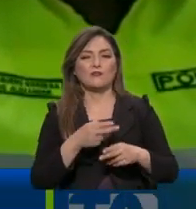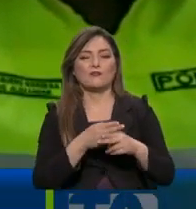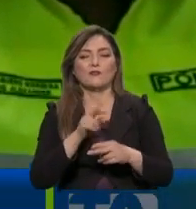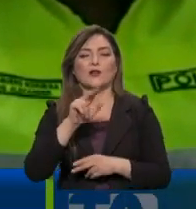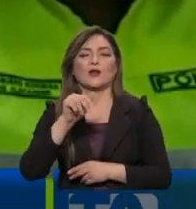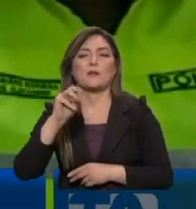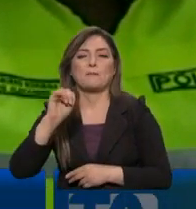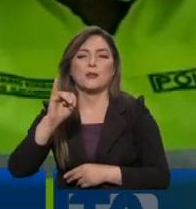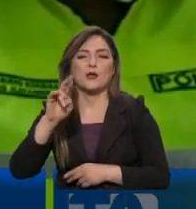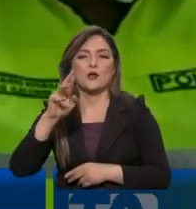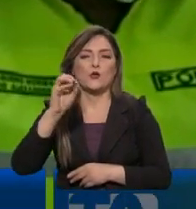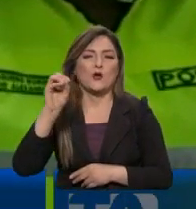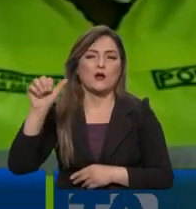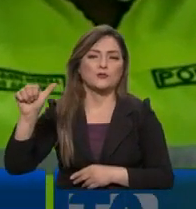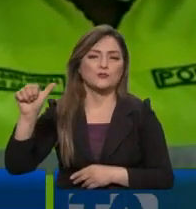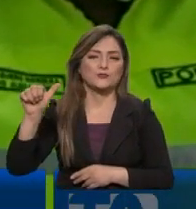Ramiro A.,